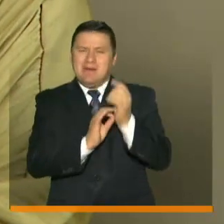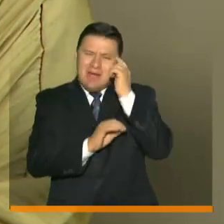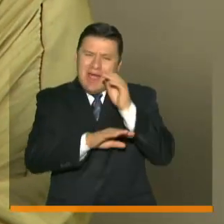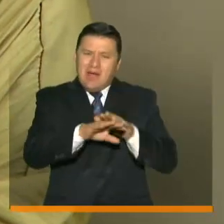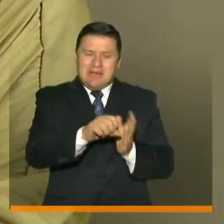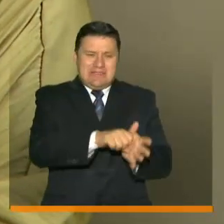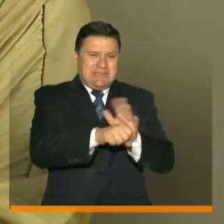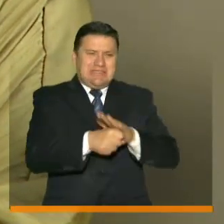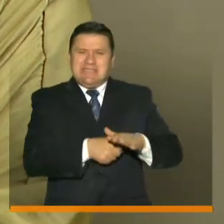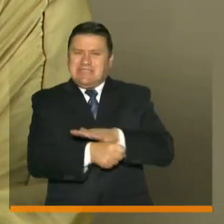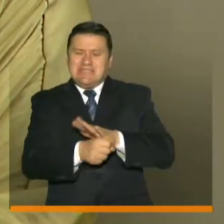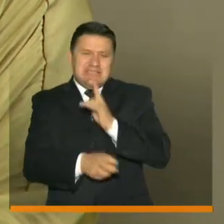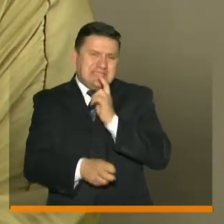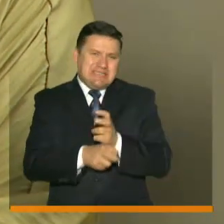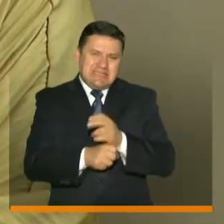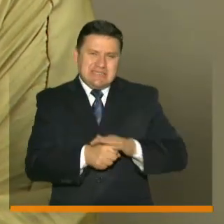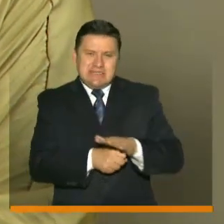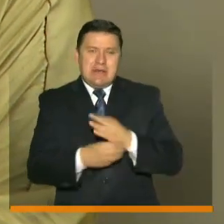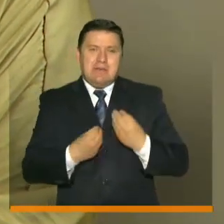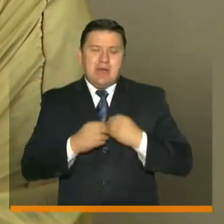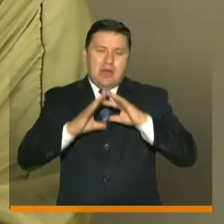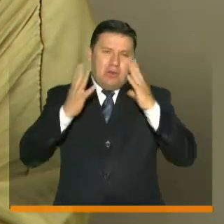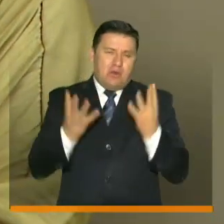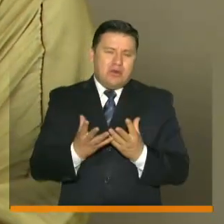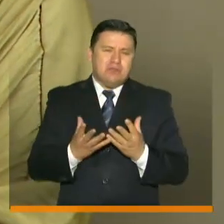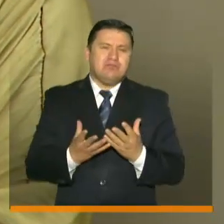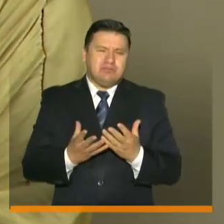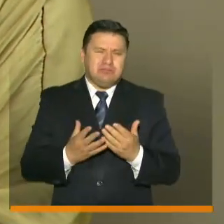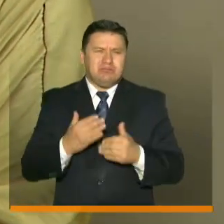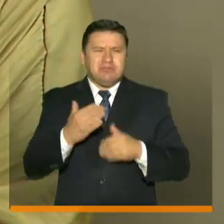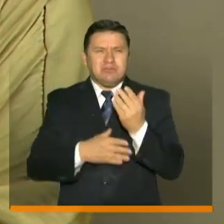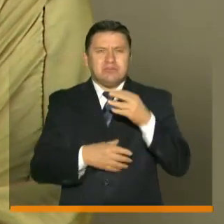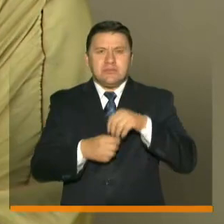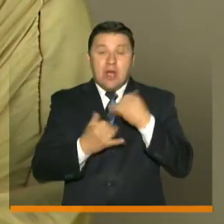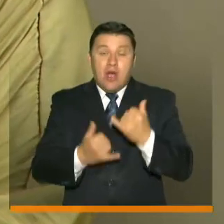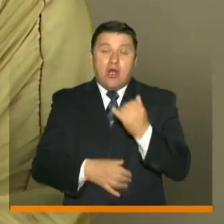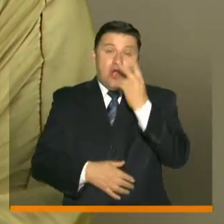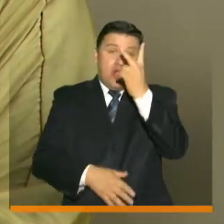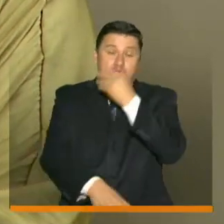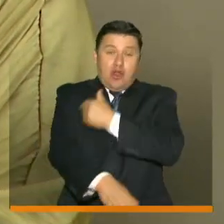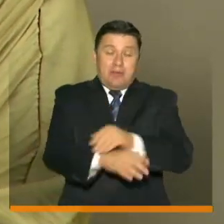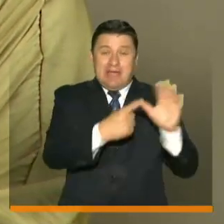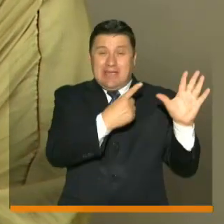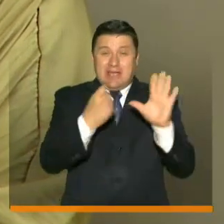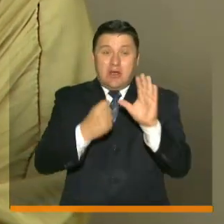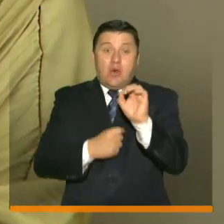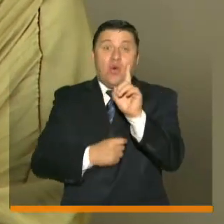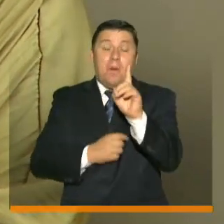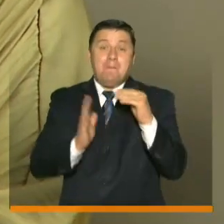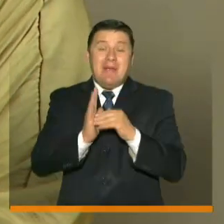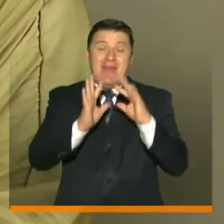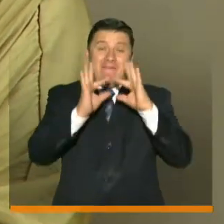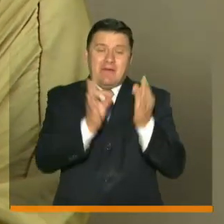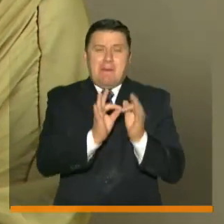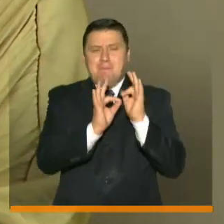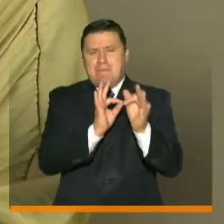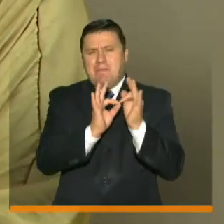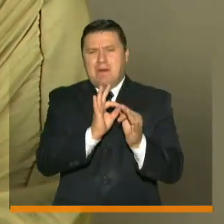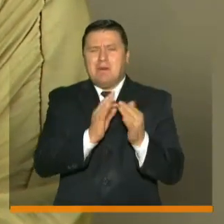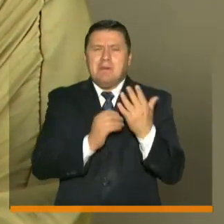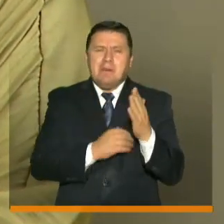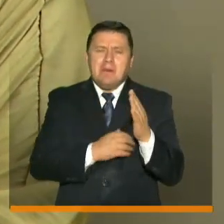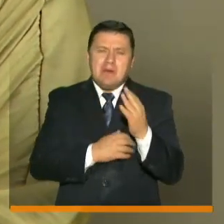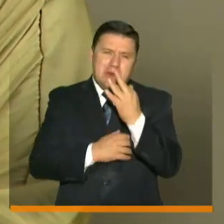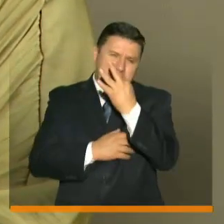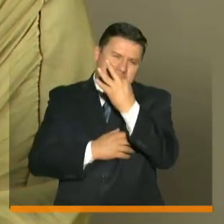pandemia, en esta situación tan difícil que está viviendo el mundo. Vamos a llegar a 2.601.000 familias con un